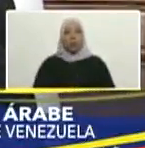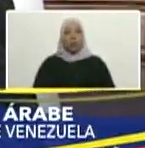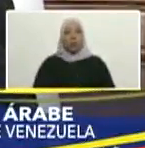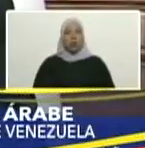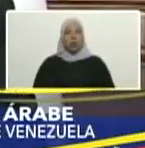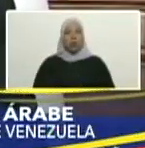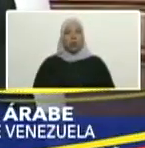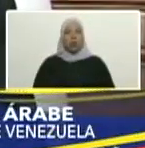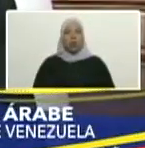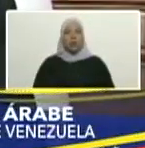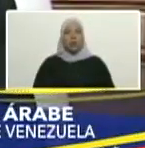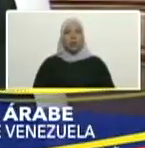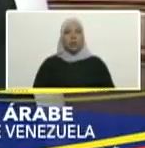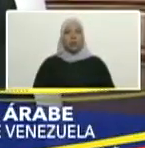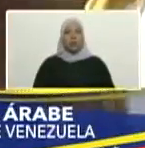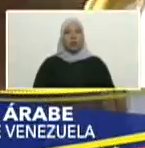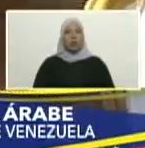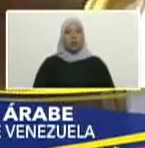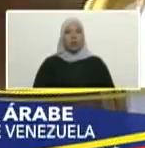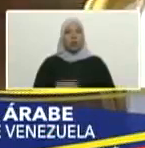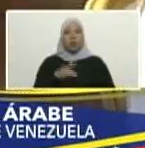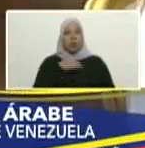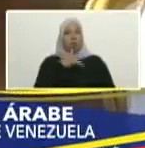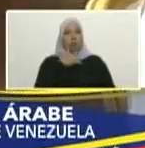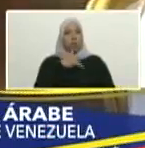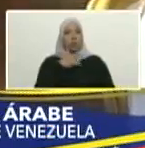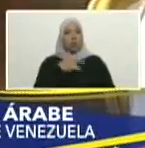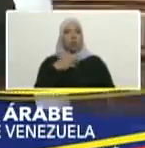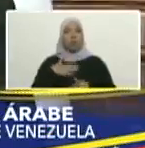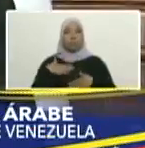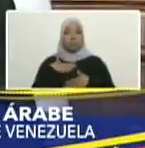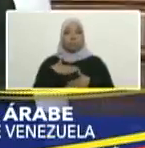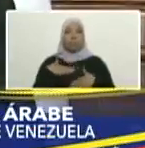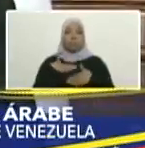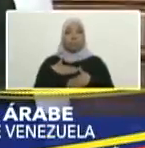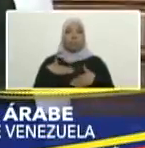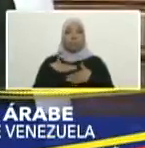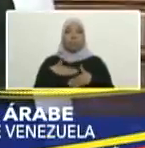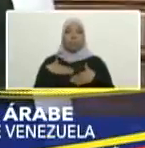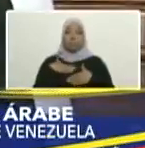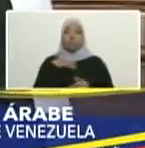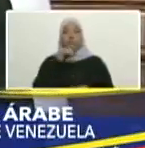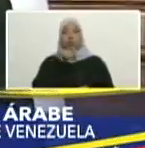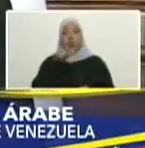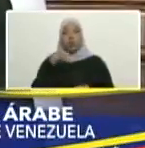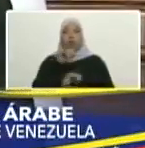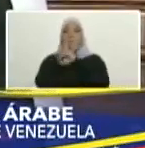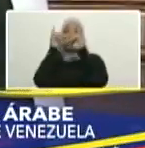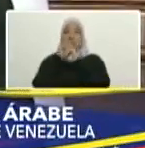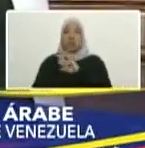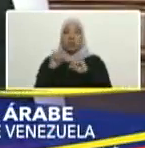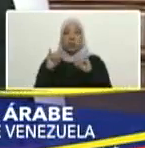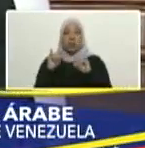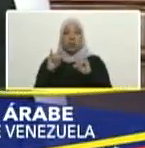De verdad nos sentimos muy complacidos y felices